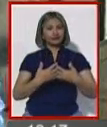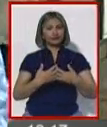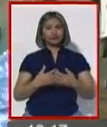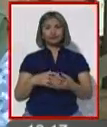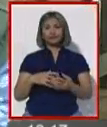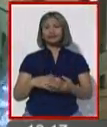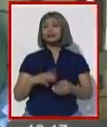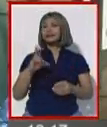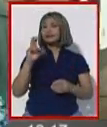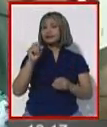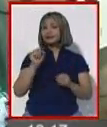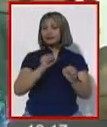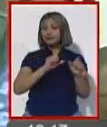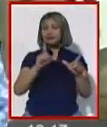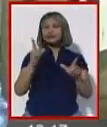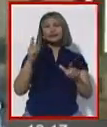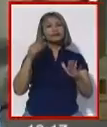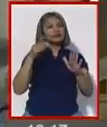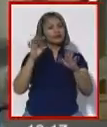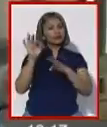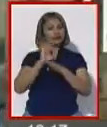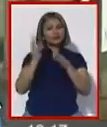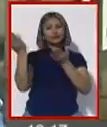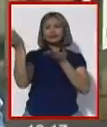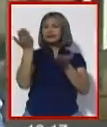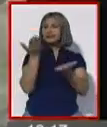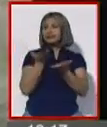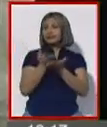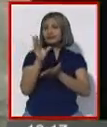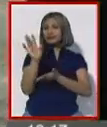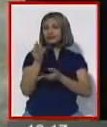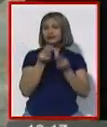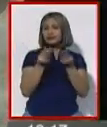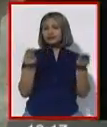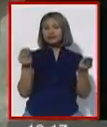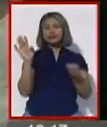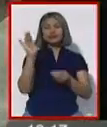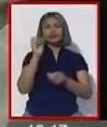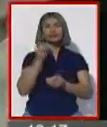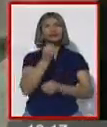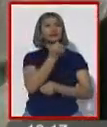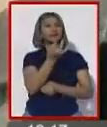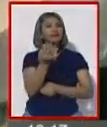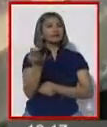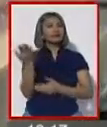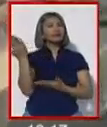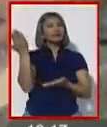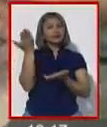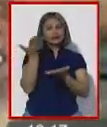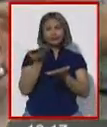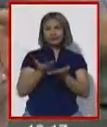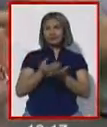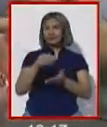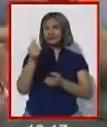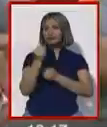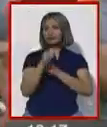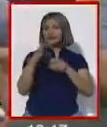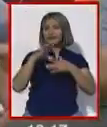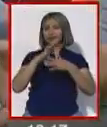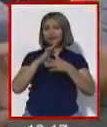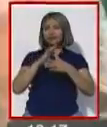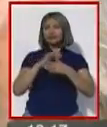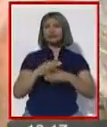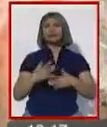de origen no está habilitada para que se importe este producto a Bolivia. Por tanto, cualquier producto de ingreso que sea